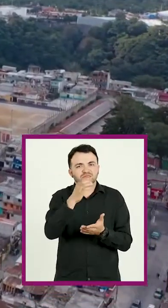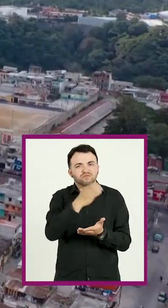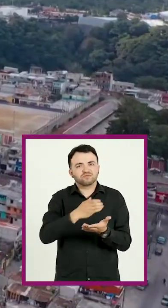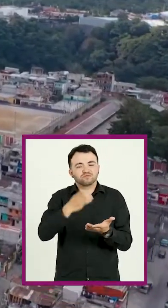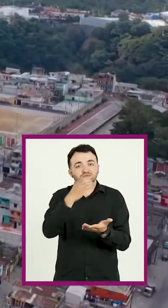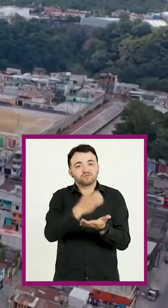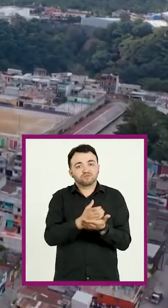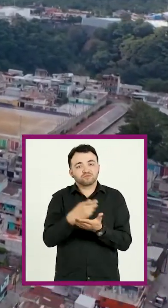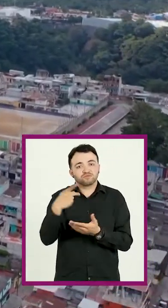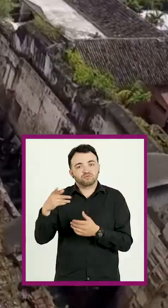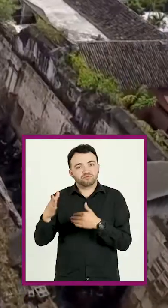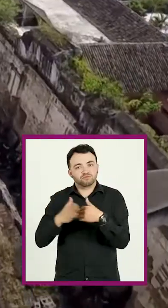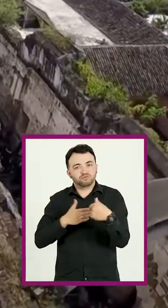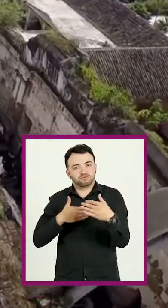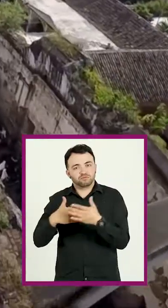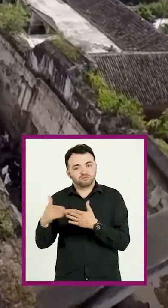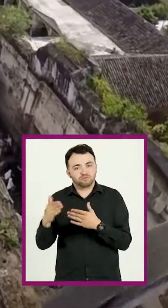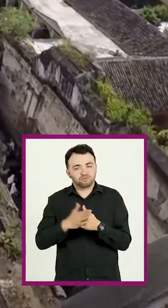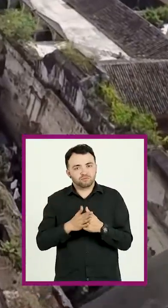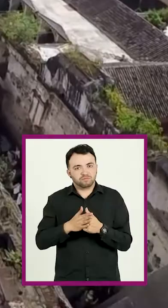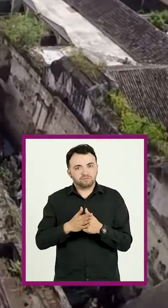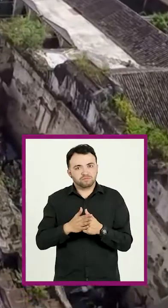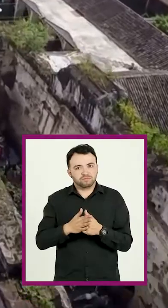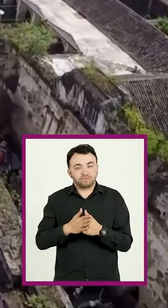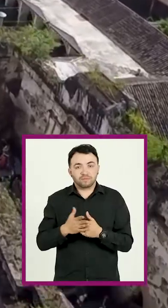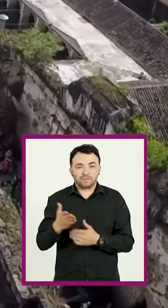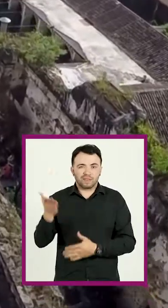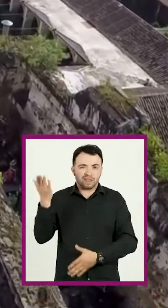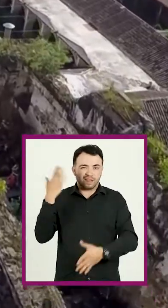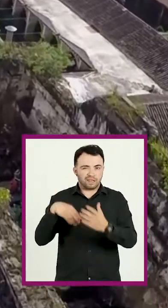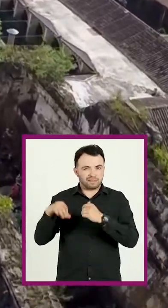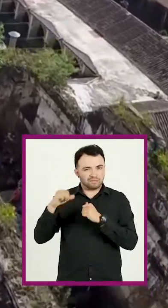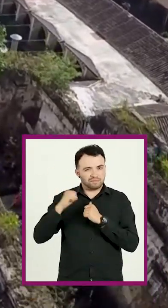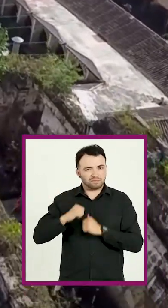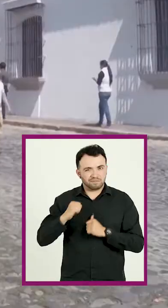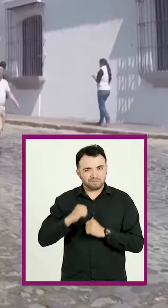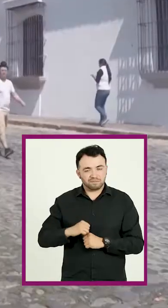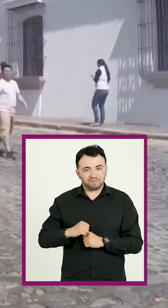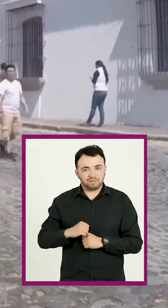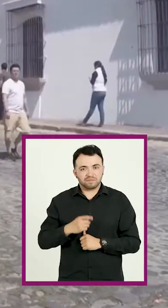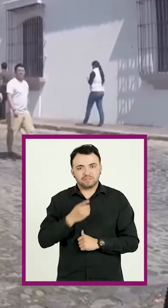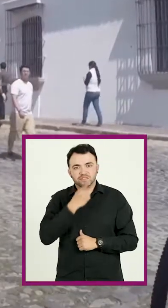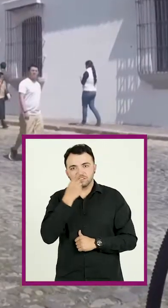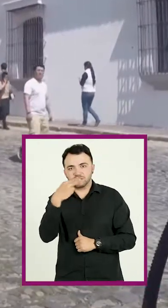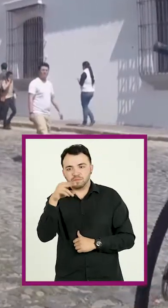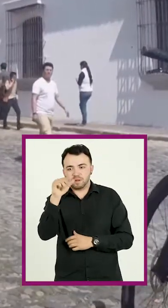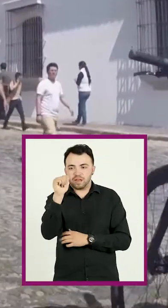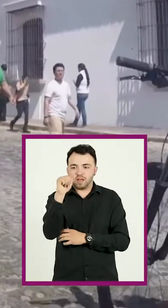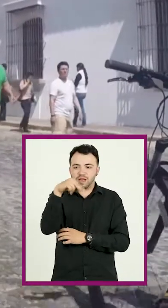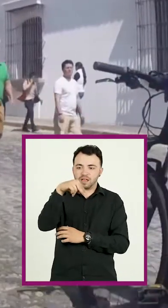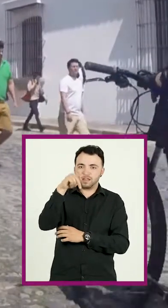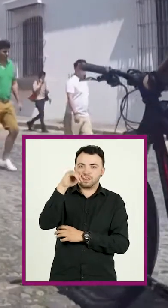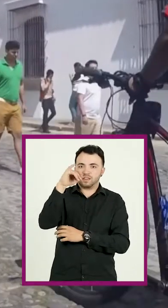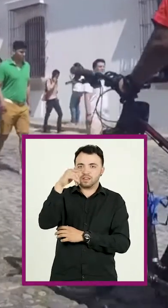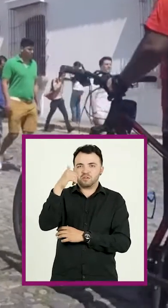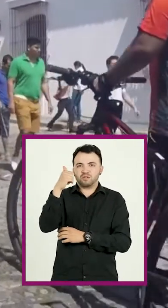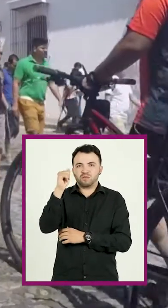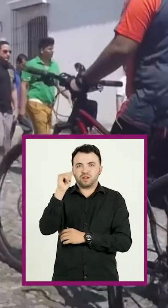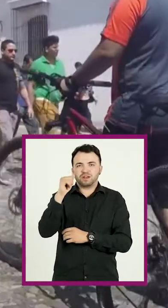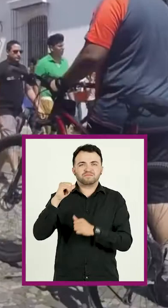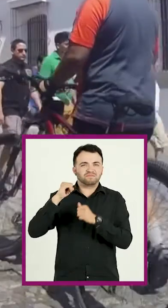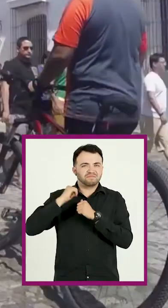de Guatemala. La vieja ciudad, conocida hoy simplemente como Antigua, es un destino